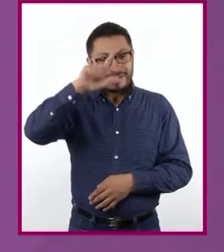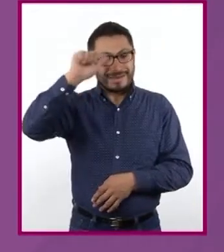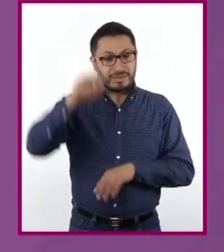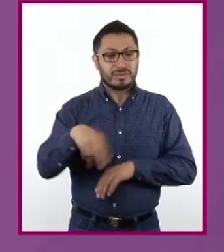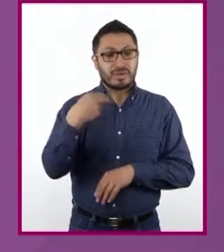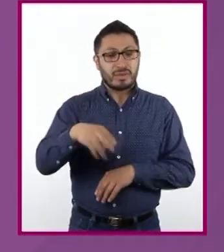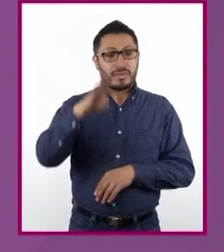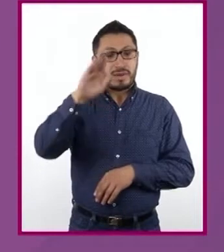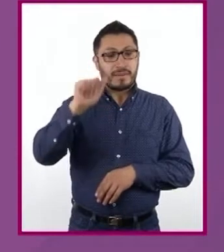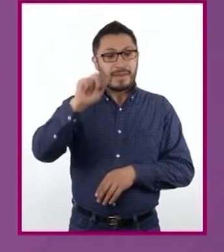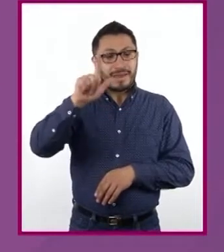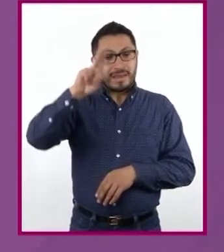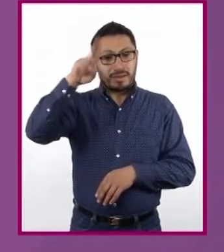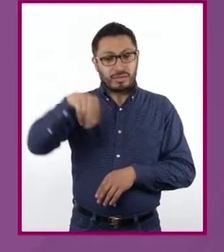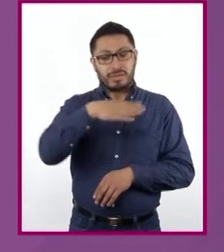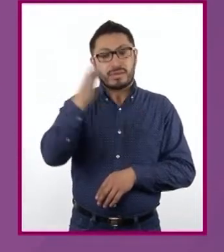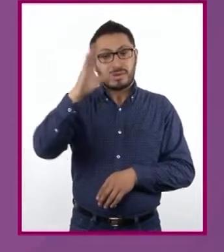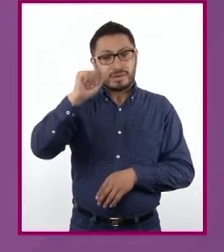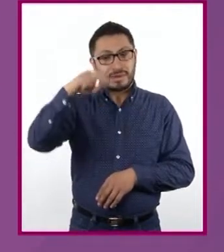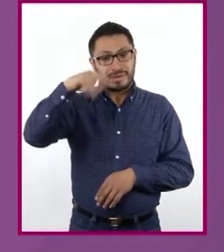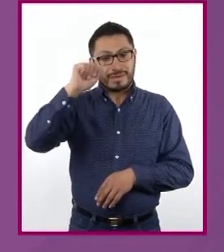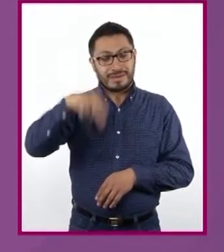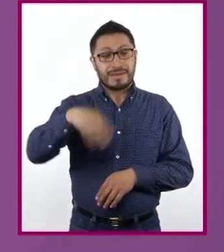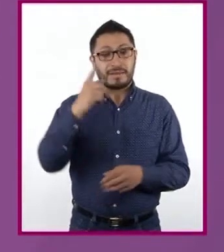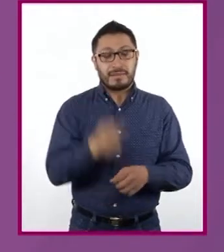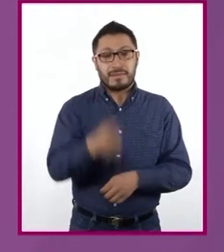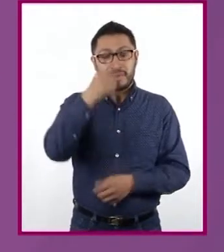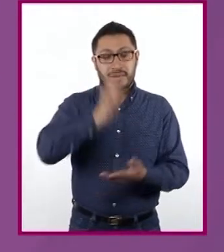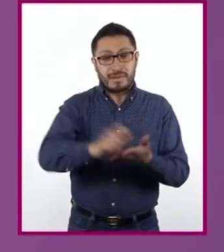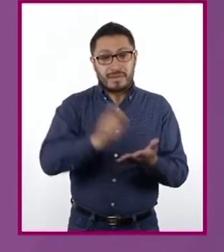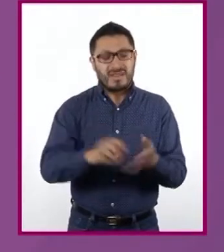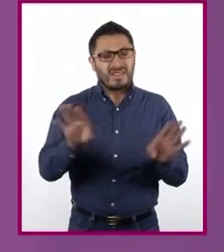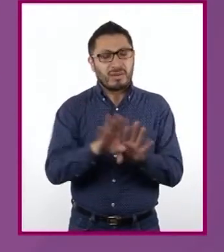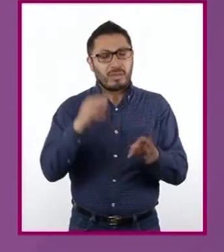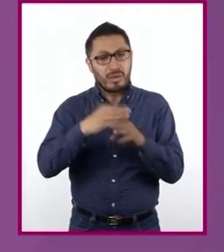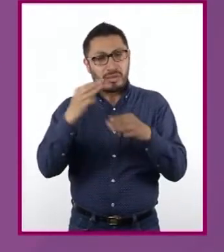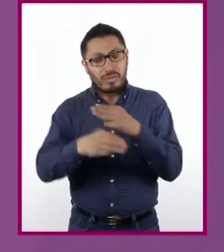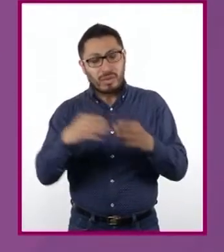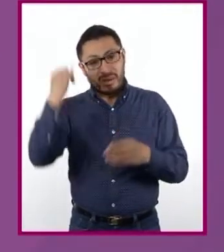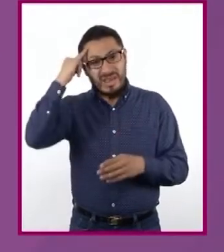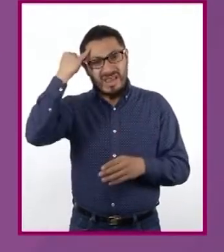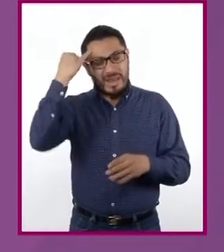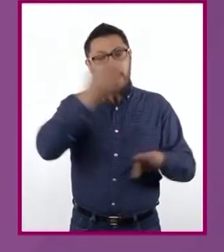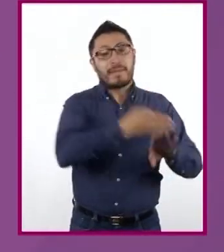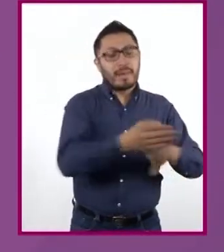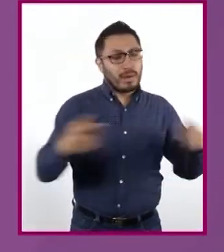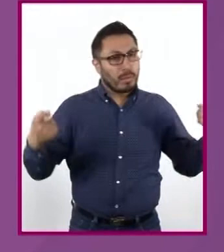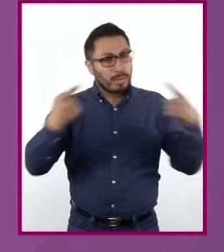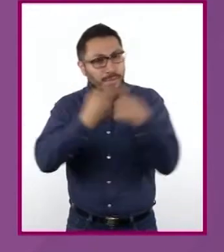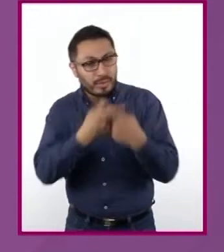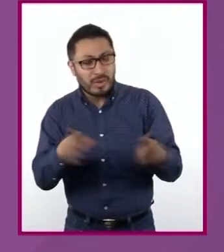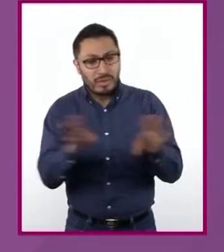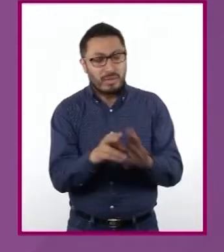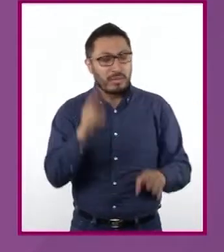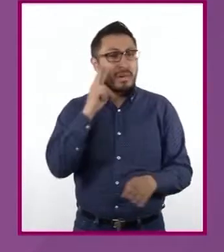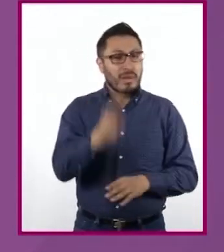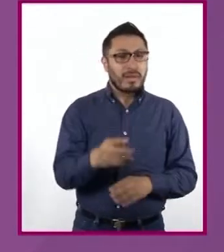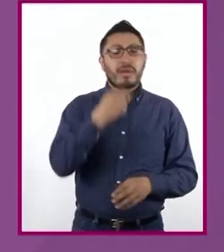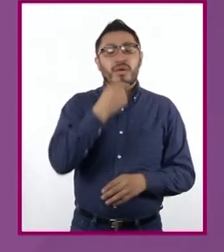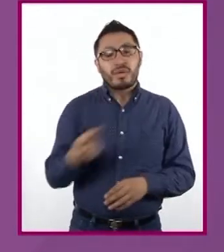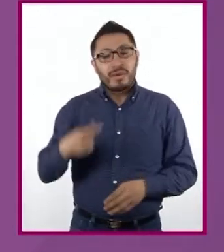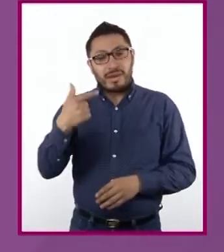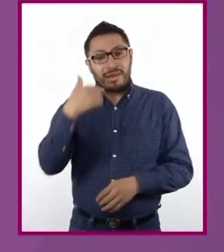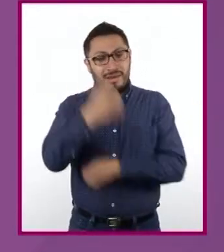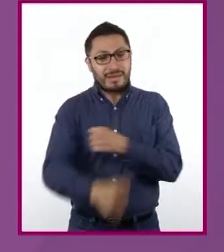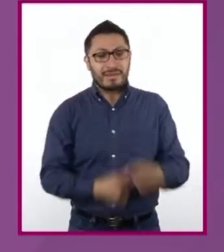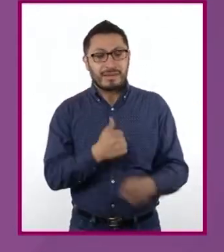su primera novela, en la que narra el brutal choque de los mundos indígena y blanco a través de la mirada de una niña de